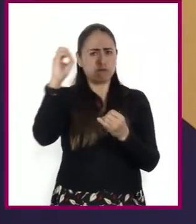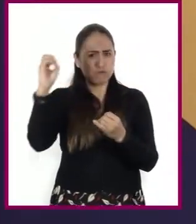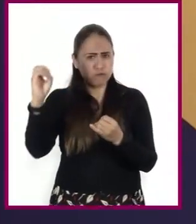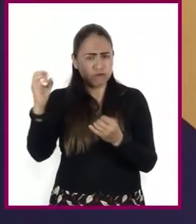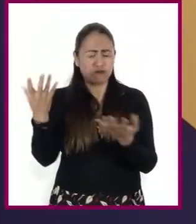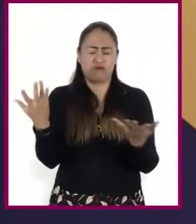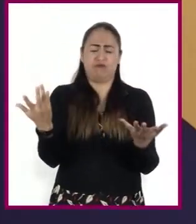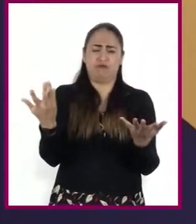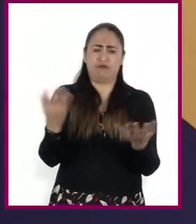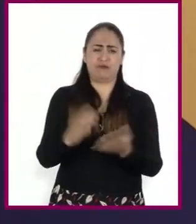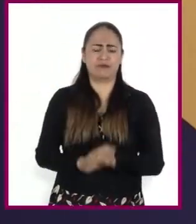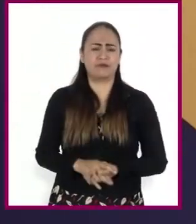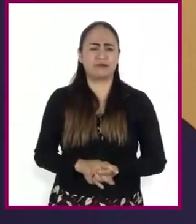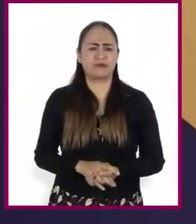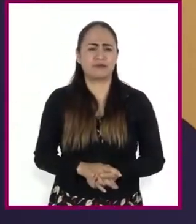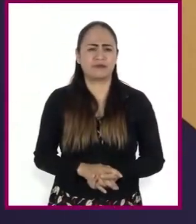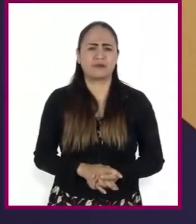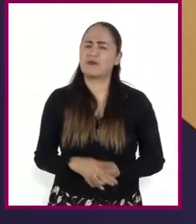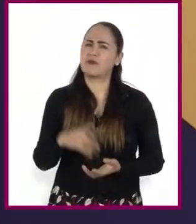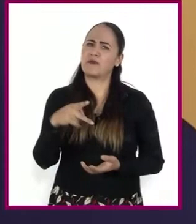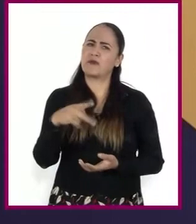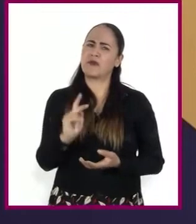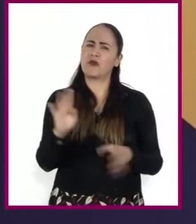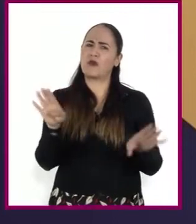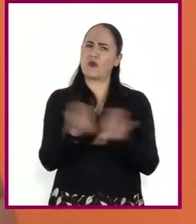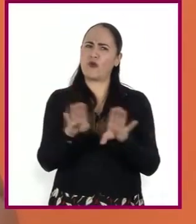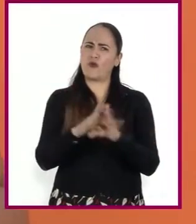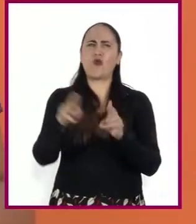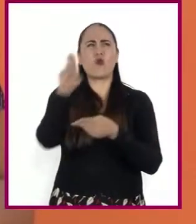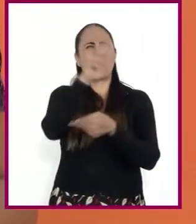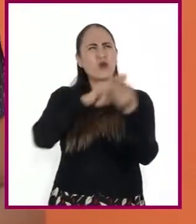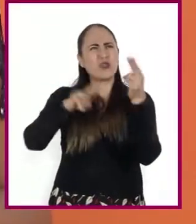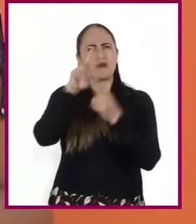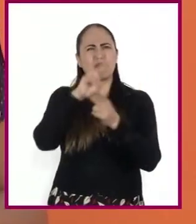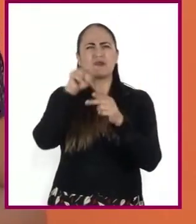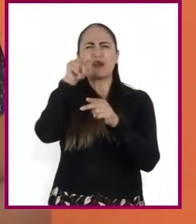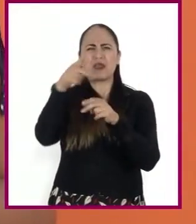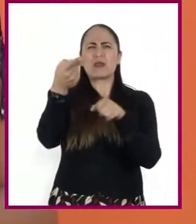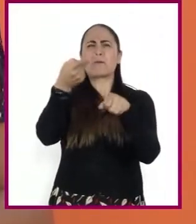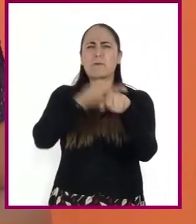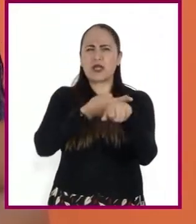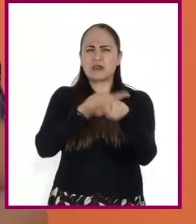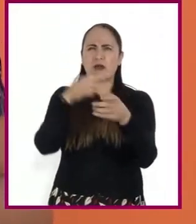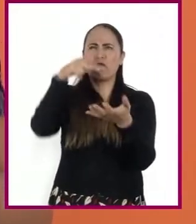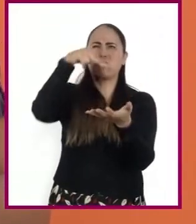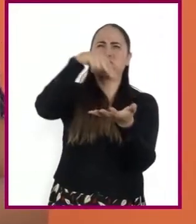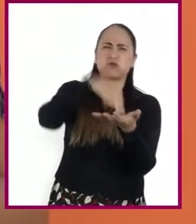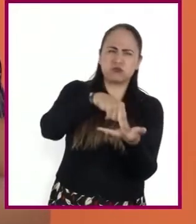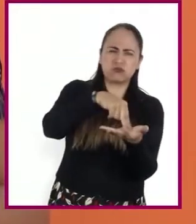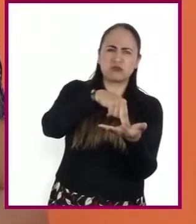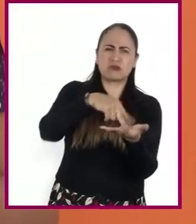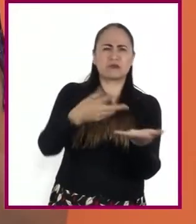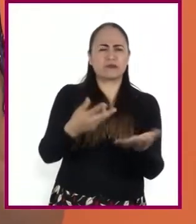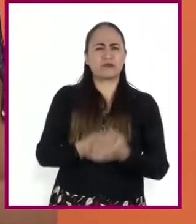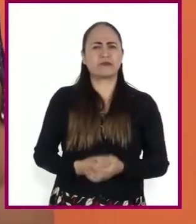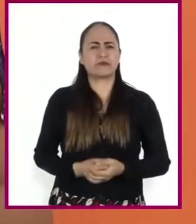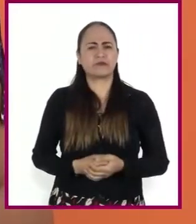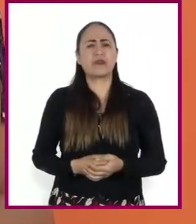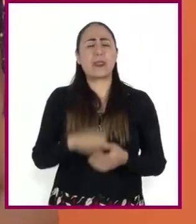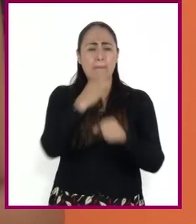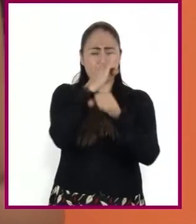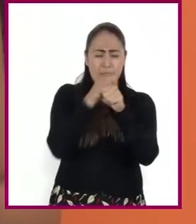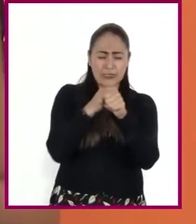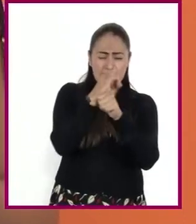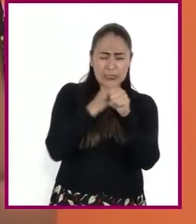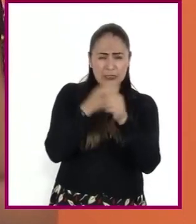Pero, ¿cómo se da ese fenómeno en el universo? Al paso de muchos años de investigación y